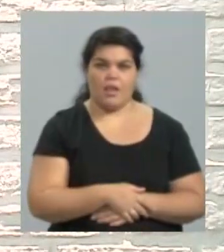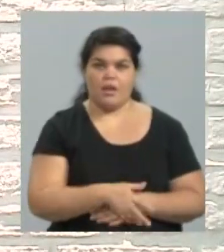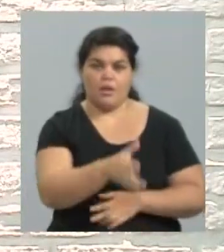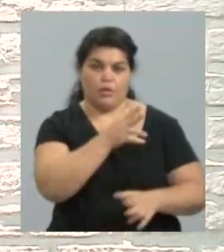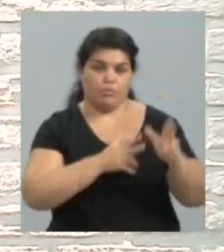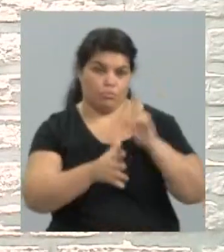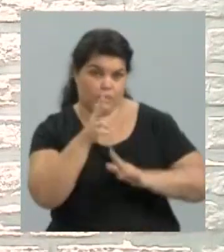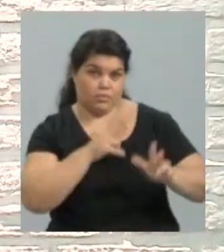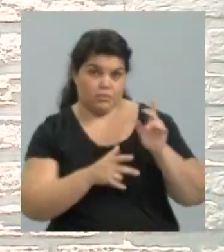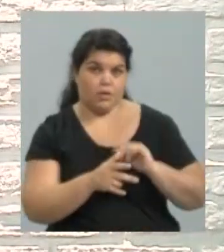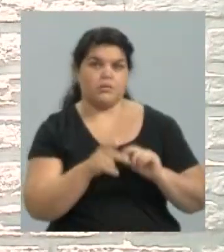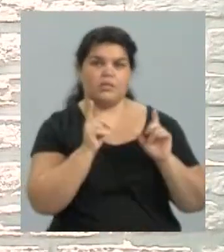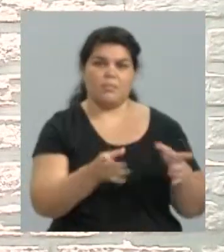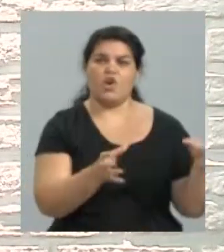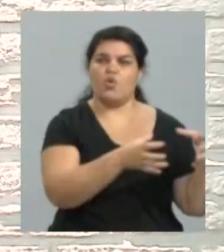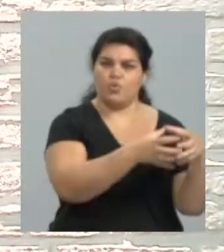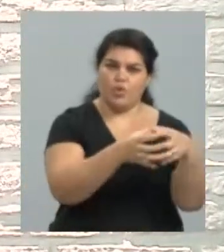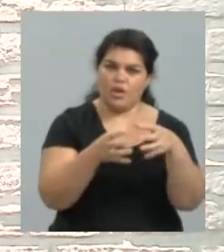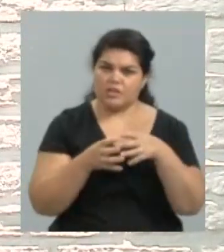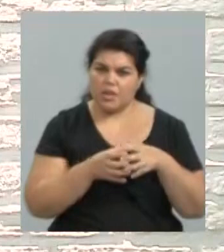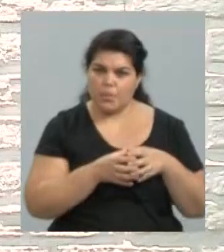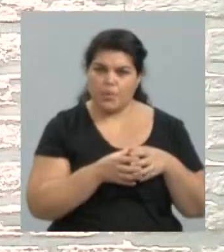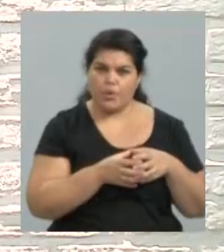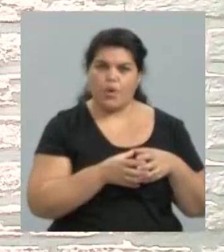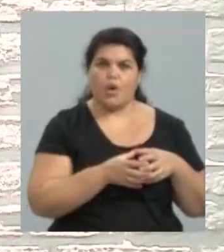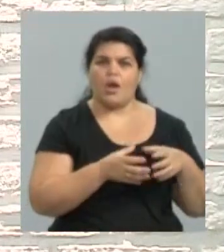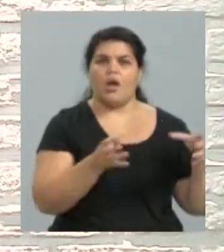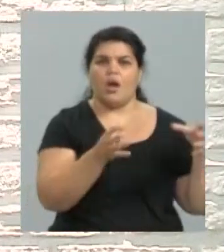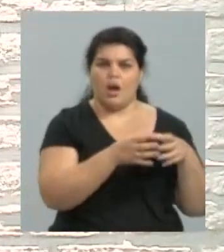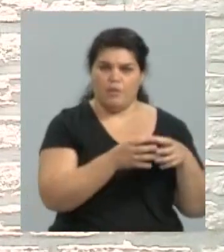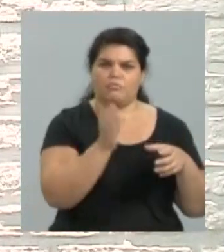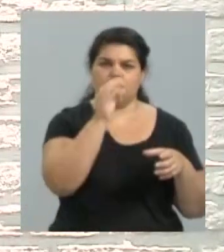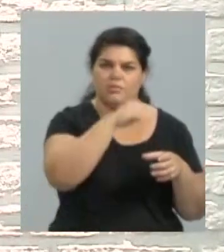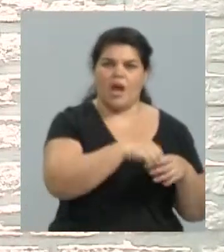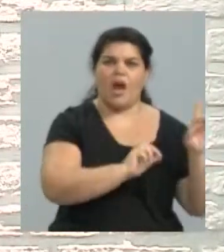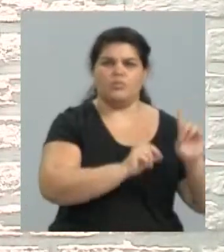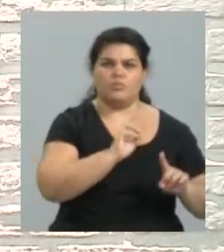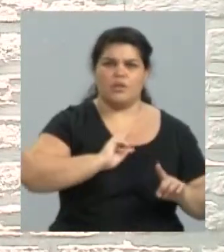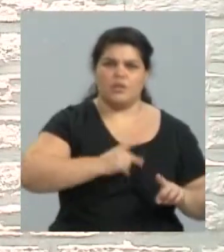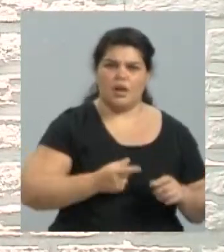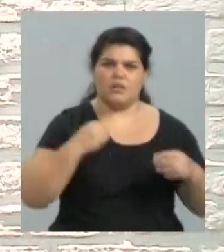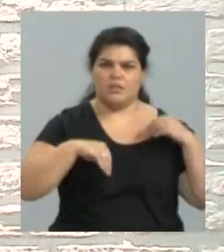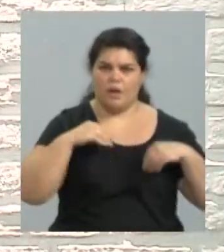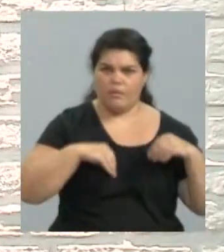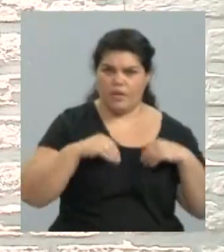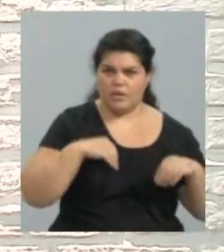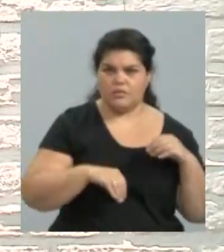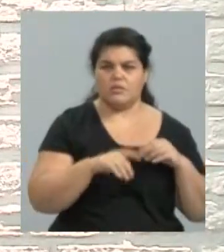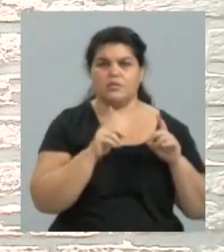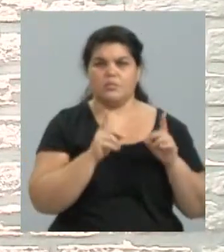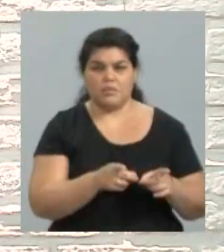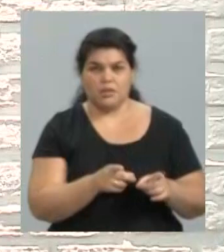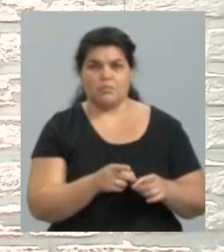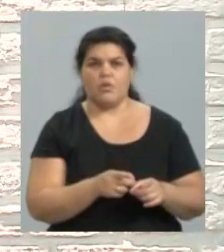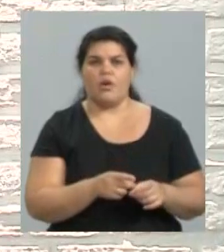de los colectivos, estamos hablando que dentro de los colectivos hay muchas personas, como por ejemplo, personas trans, travestis, que son relegadas, por ejemplo,